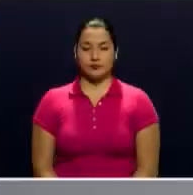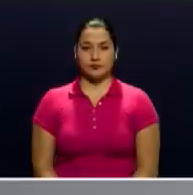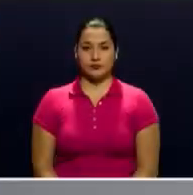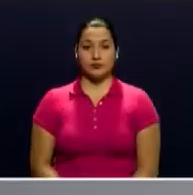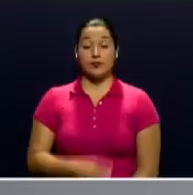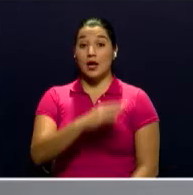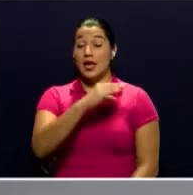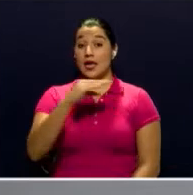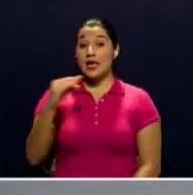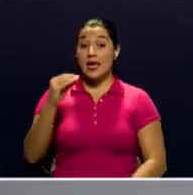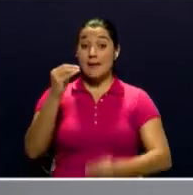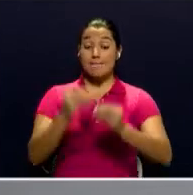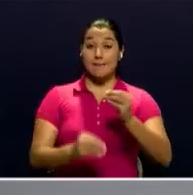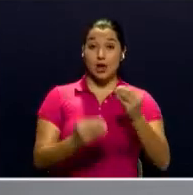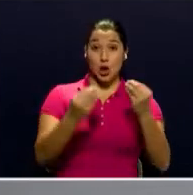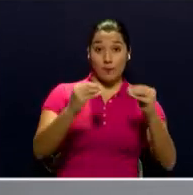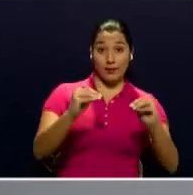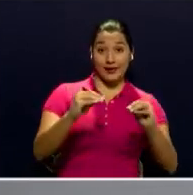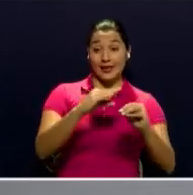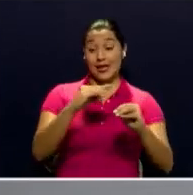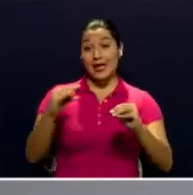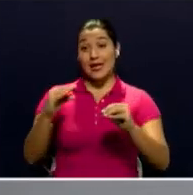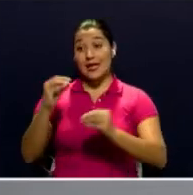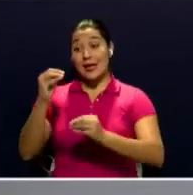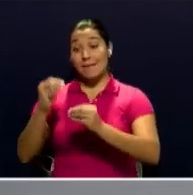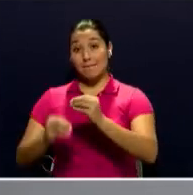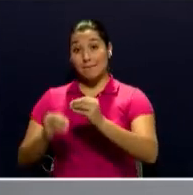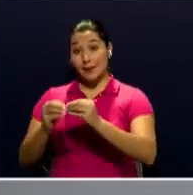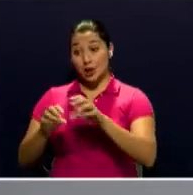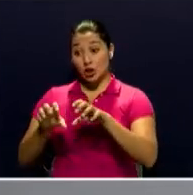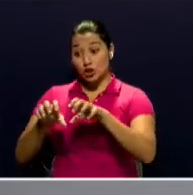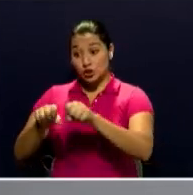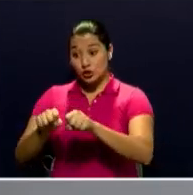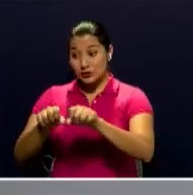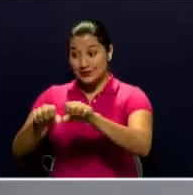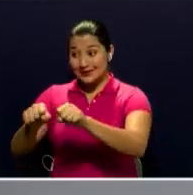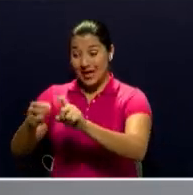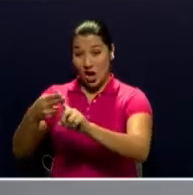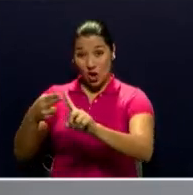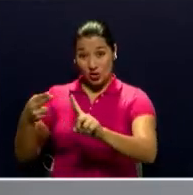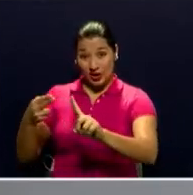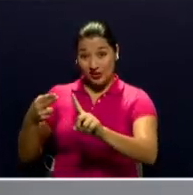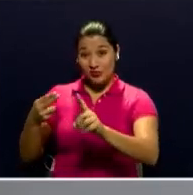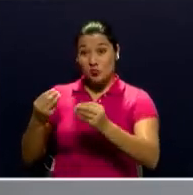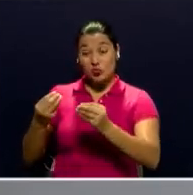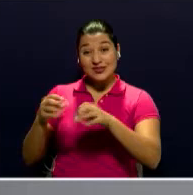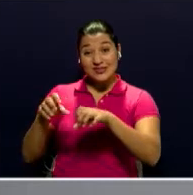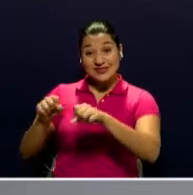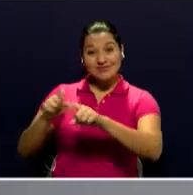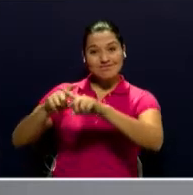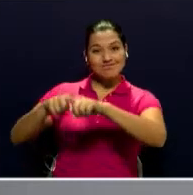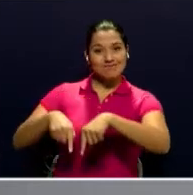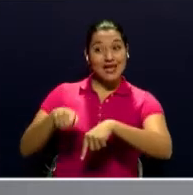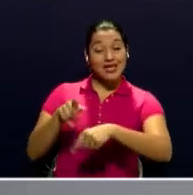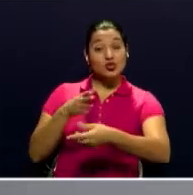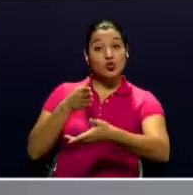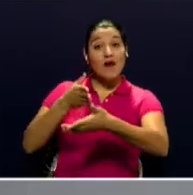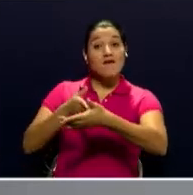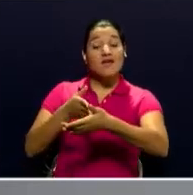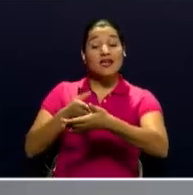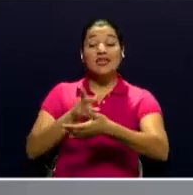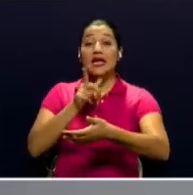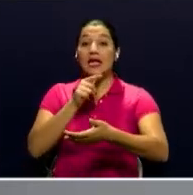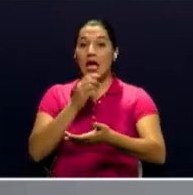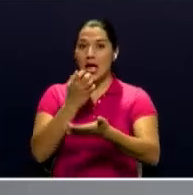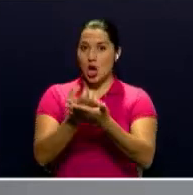Y menos ventas y disminución de reservas y cancelaciones están afectando la economía de los pequeños y